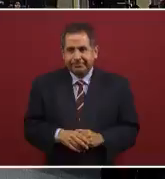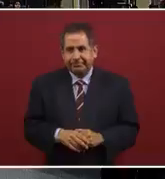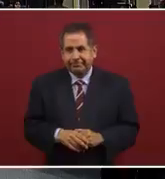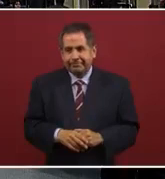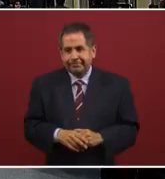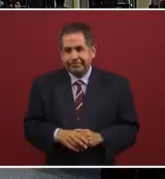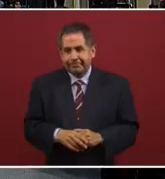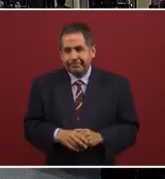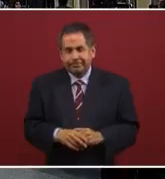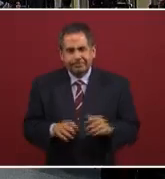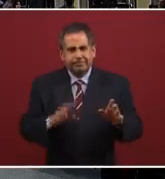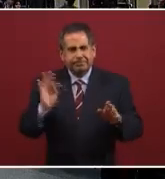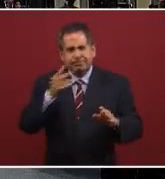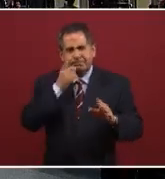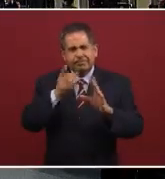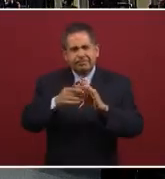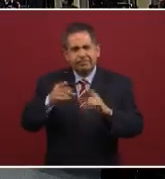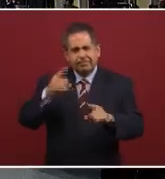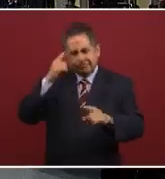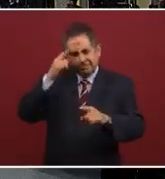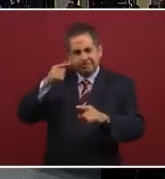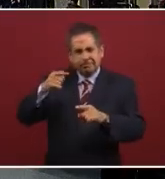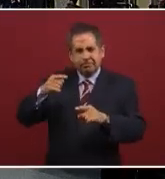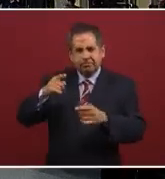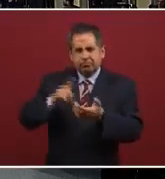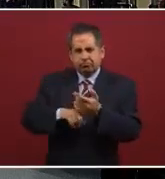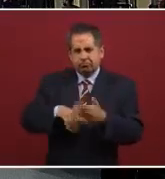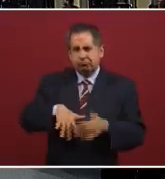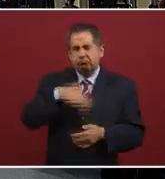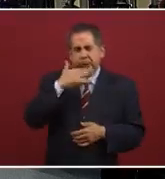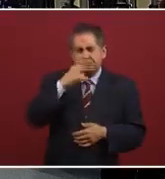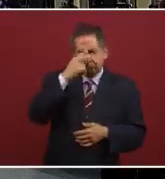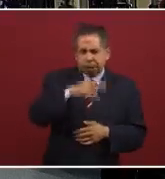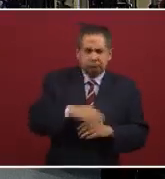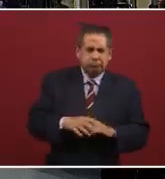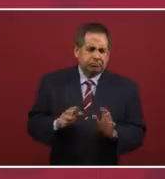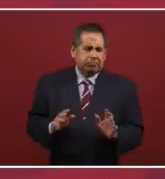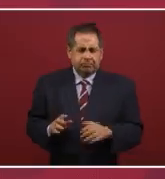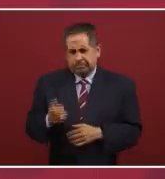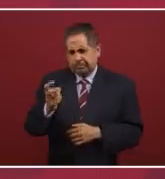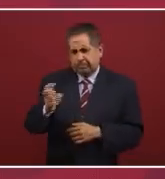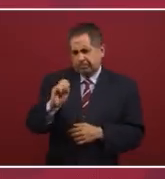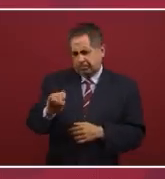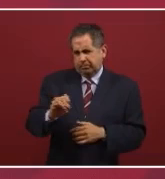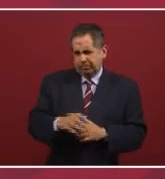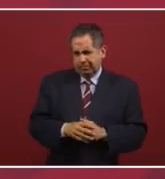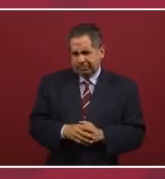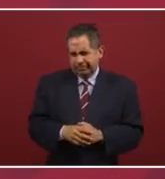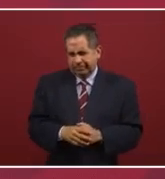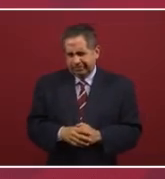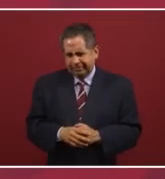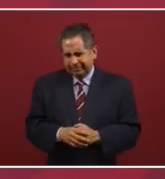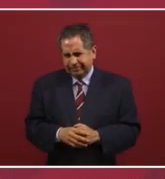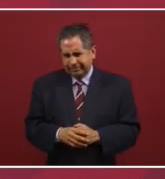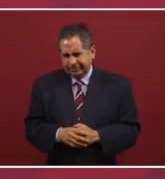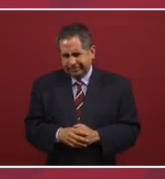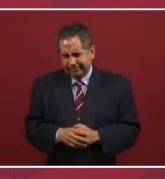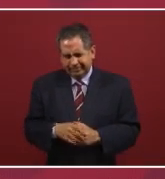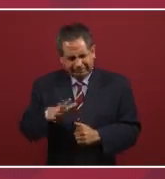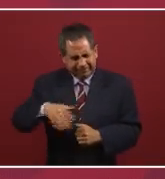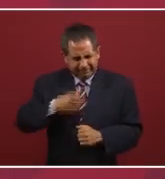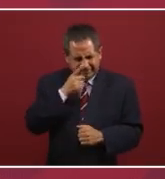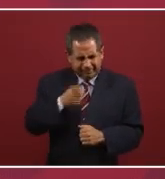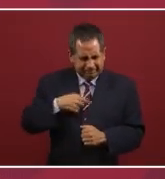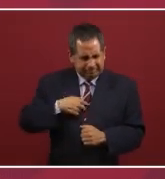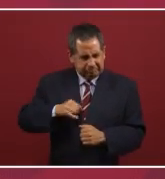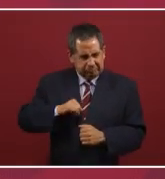¿mande? Pero sí dijo que solapó la corrupción de México. Ah, eso sí, no, eso sí, pero que dijiste que